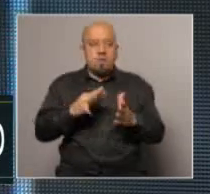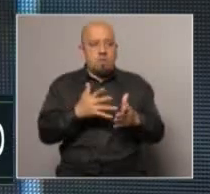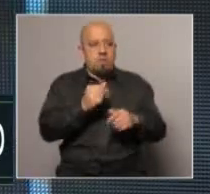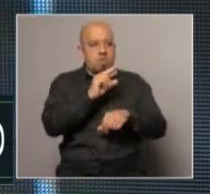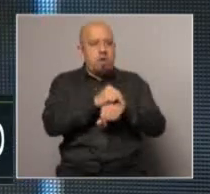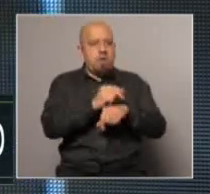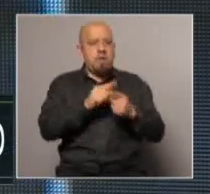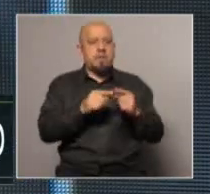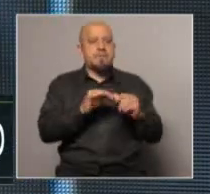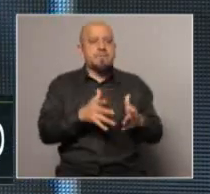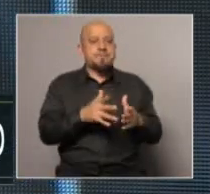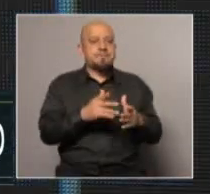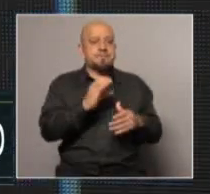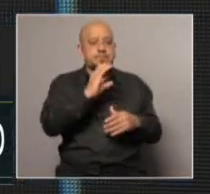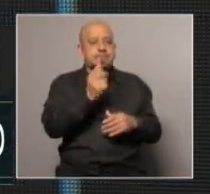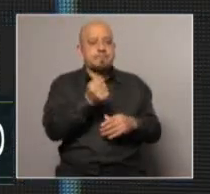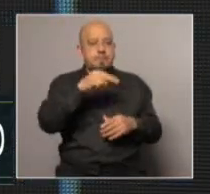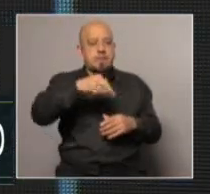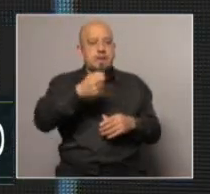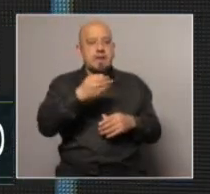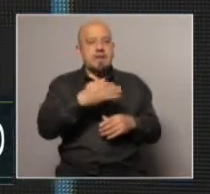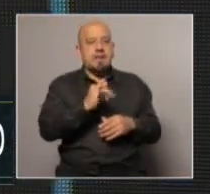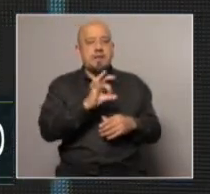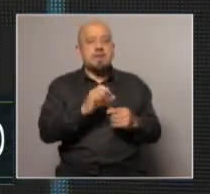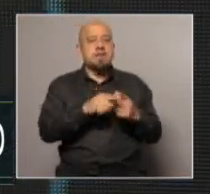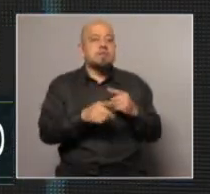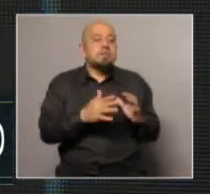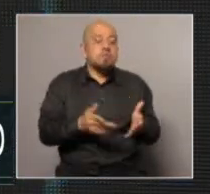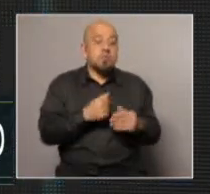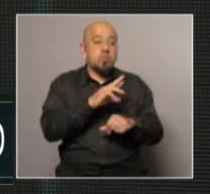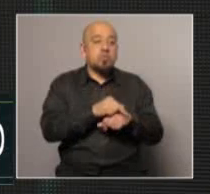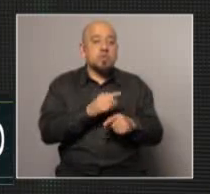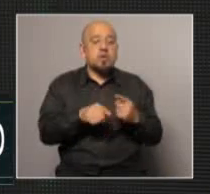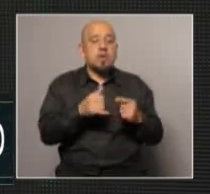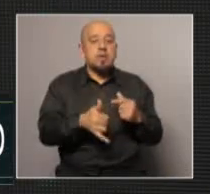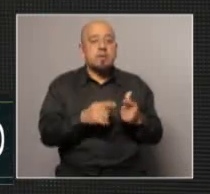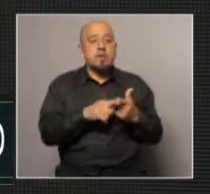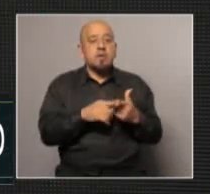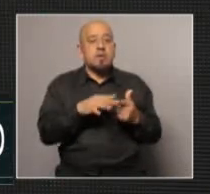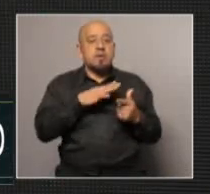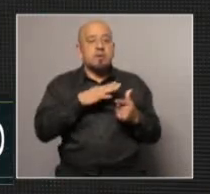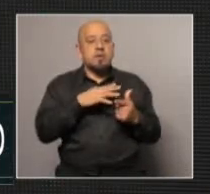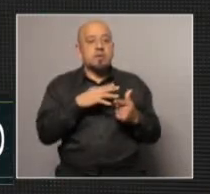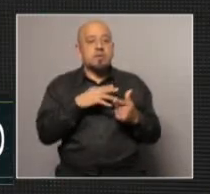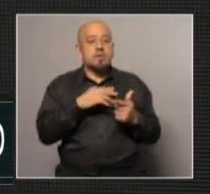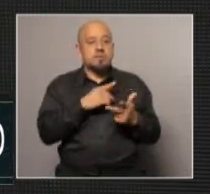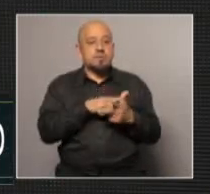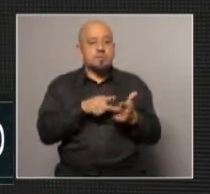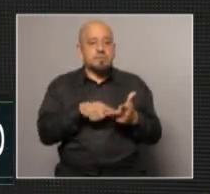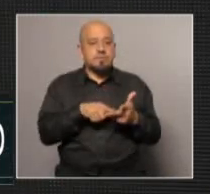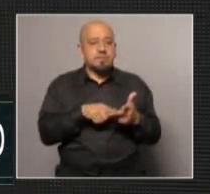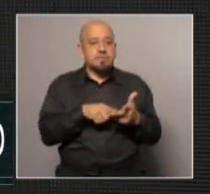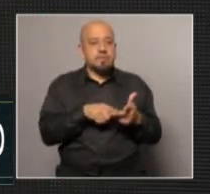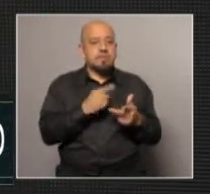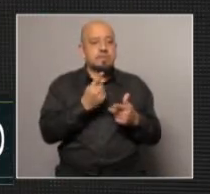el cannabis es el cannabis, ¿no? Después sí. Luego lo usa después, o no, ¿cómo no? Ahí tenemos, viste que hay como tres paquetes en esto, bien claros. Uno